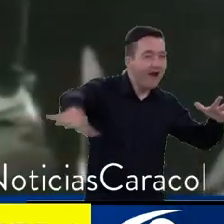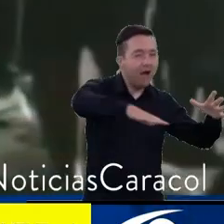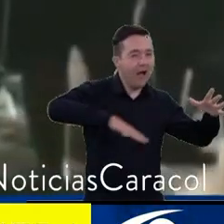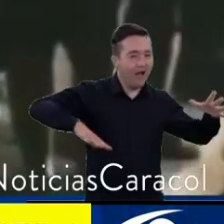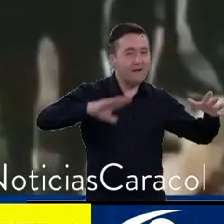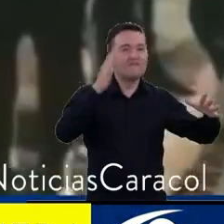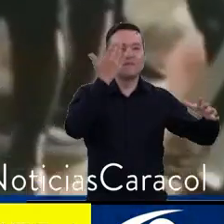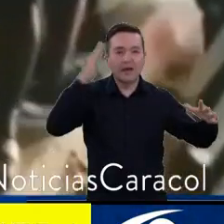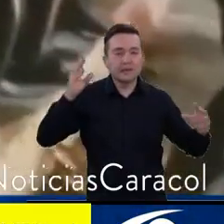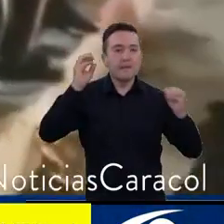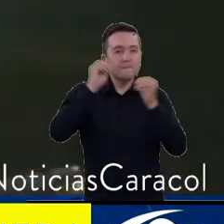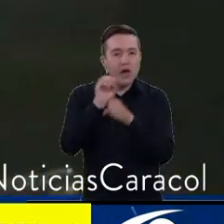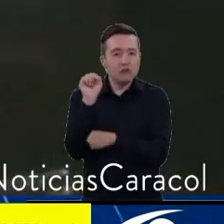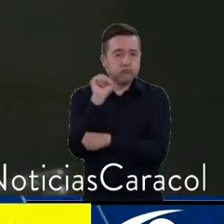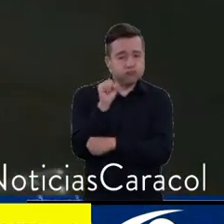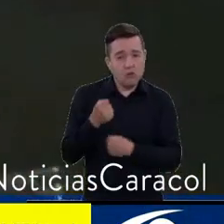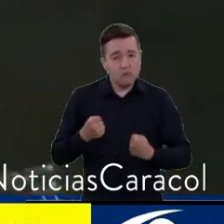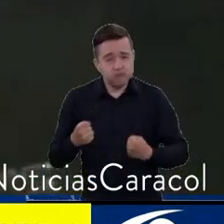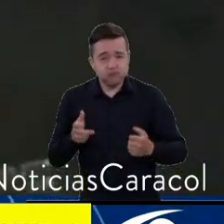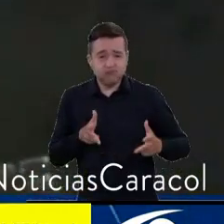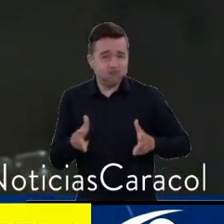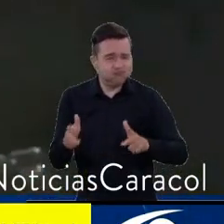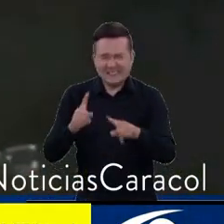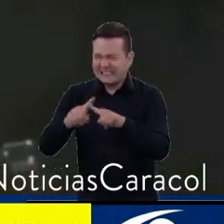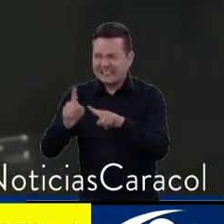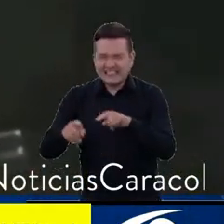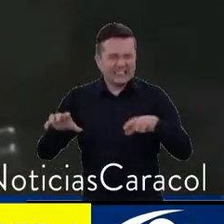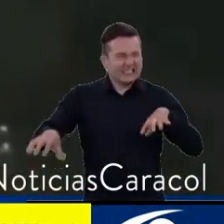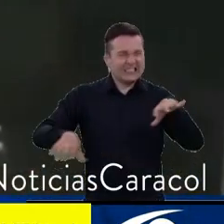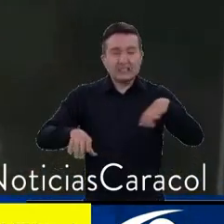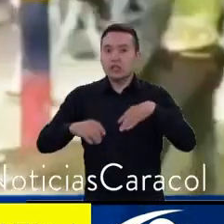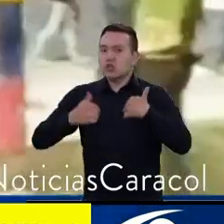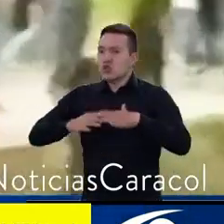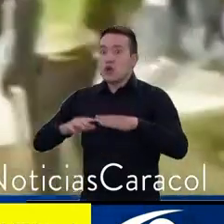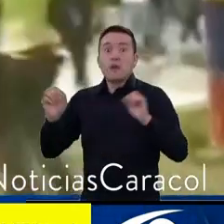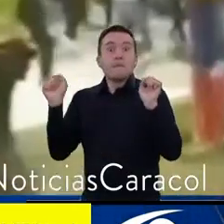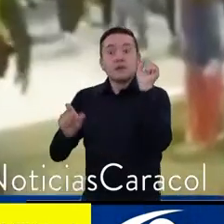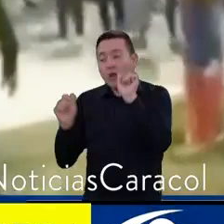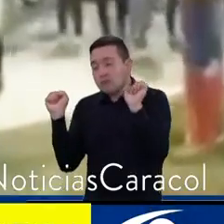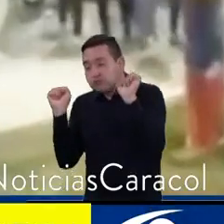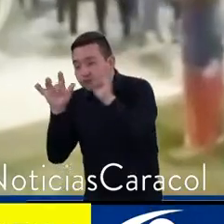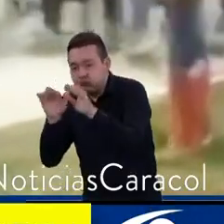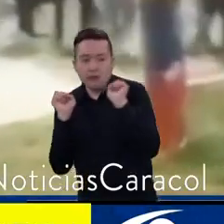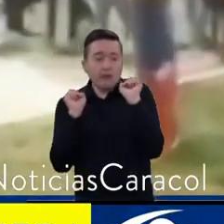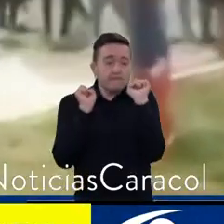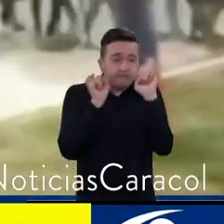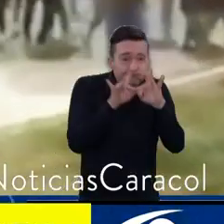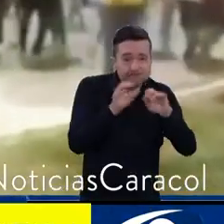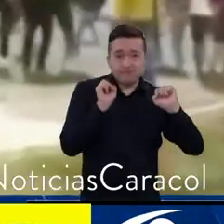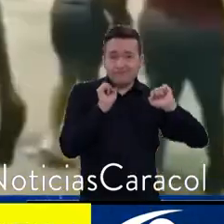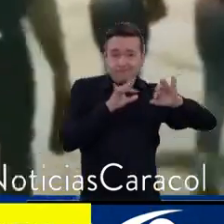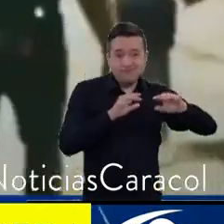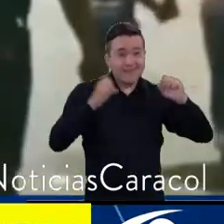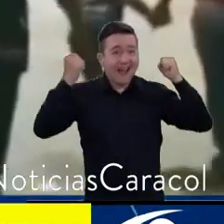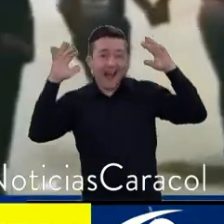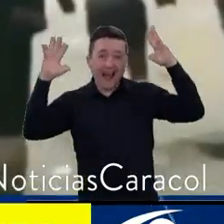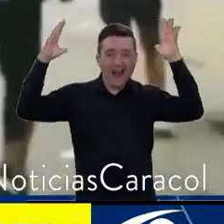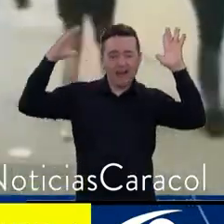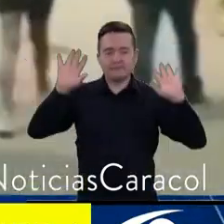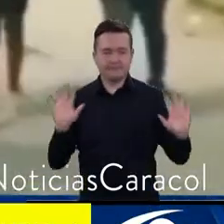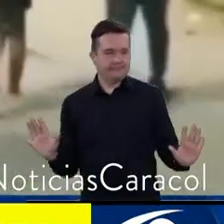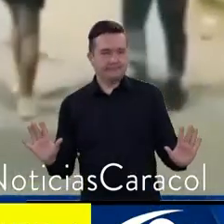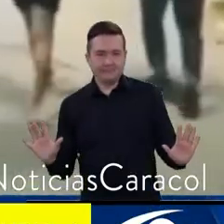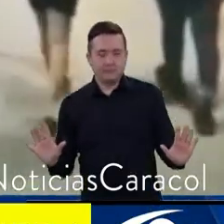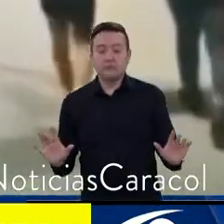las caravanas por la vida, en fin, evitando que haya aglomeraciones de personas. Este dispositivo queremos que esté en